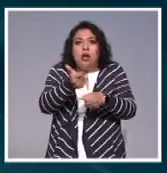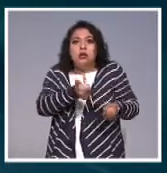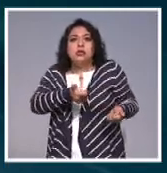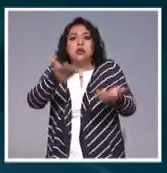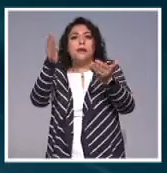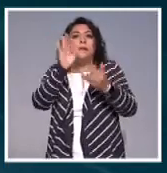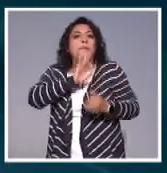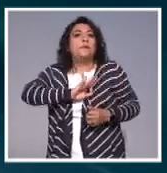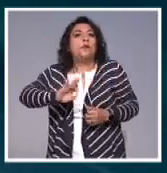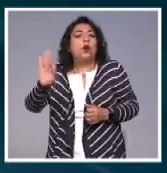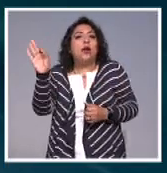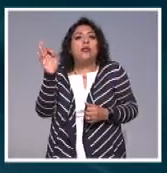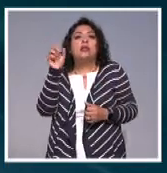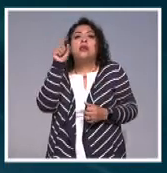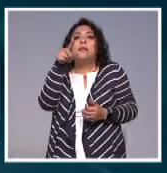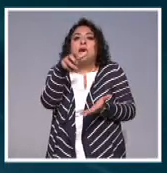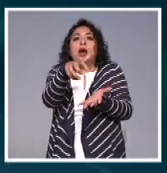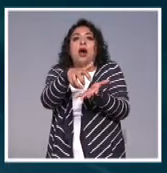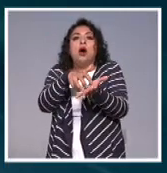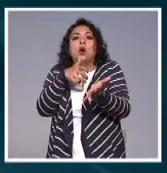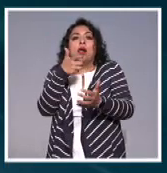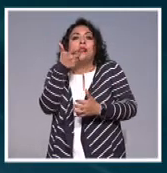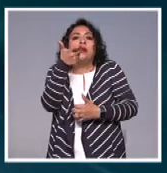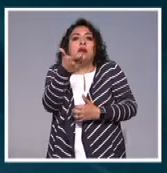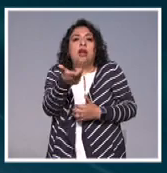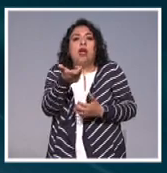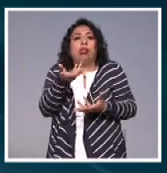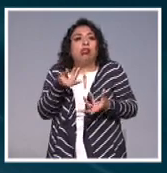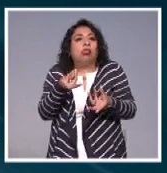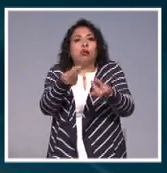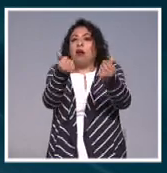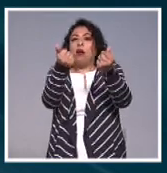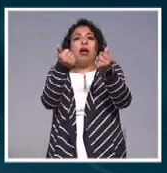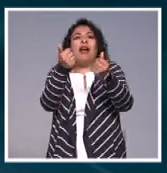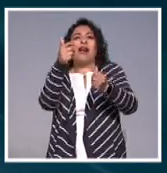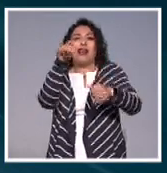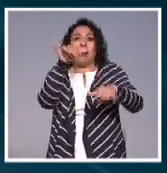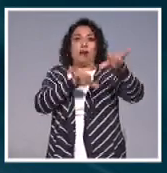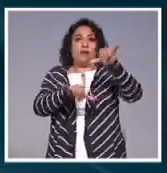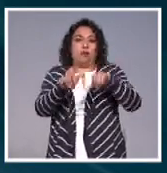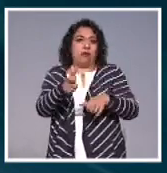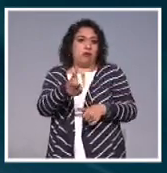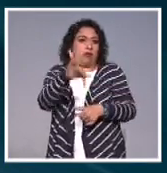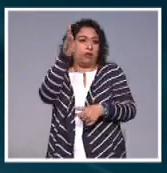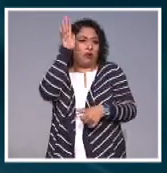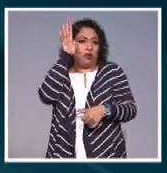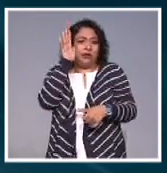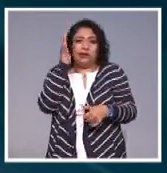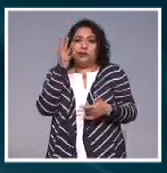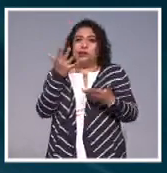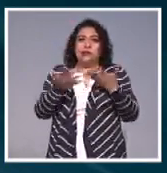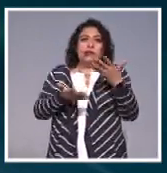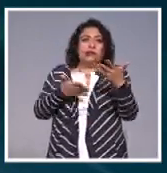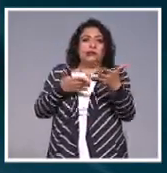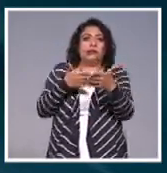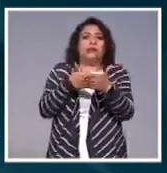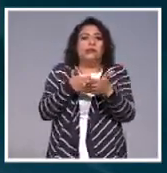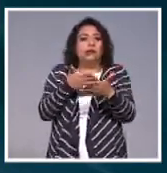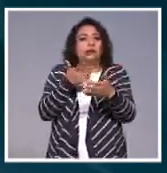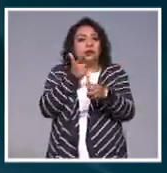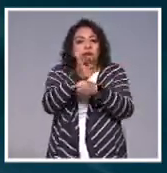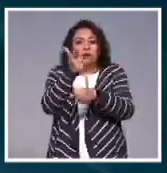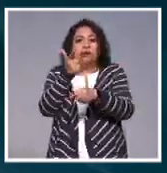portátiles y además ahorrar mucho dinero en insumos porque los laboratorios a veces son muy costosos y se limitan los